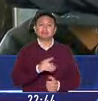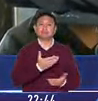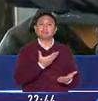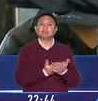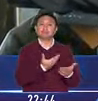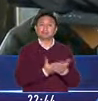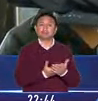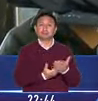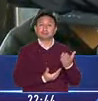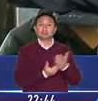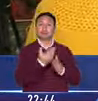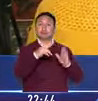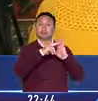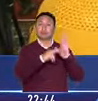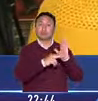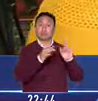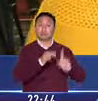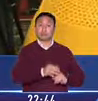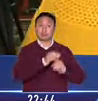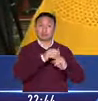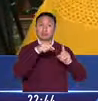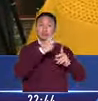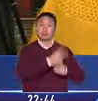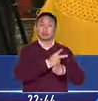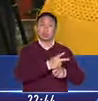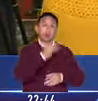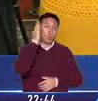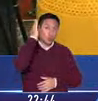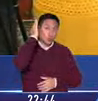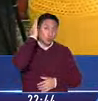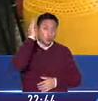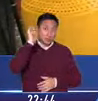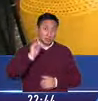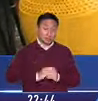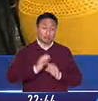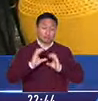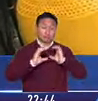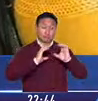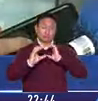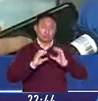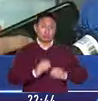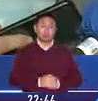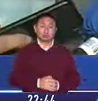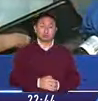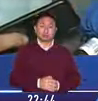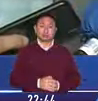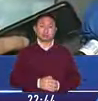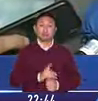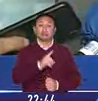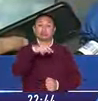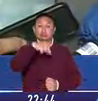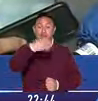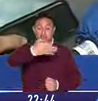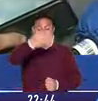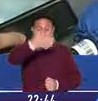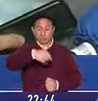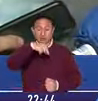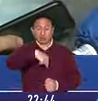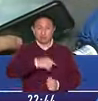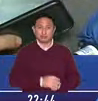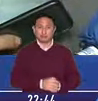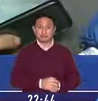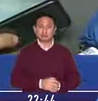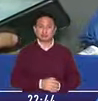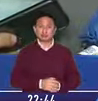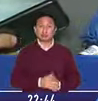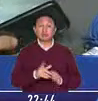medidas especiales de prevención y protección a mujeres trabajadoras de la comunicación. Aquí, para garantizar el cumplimiento